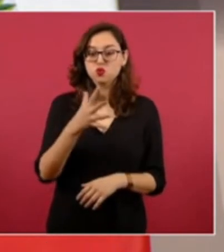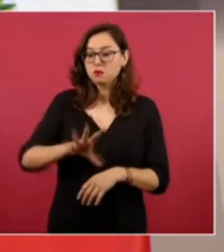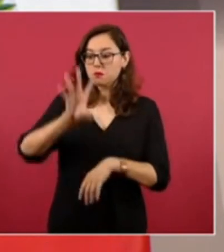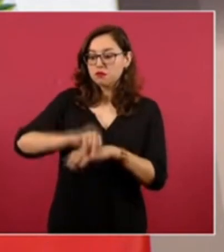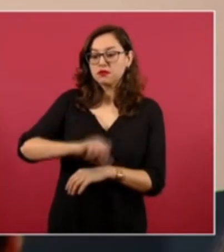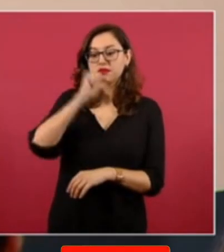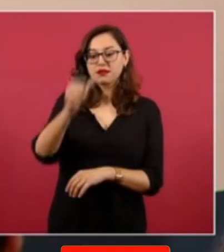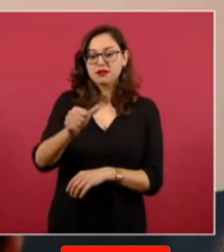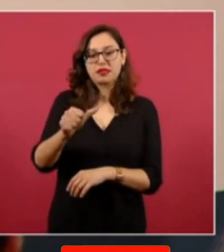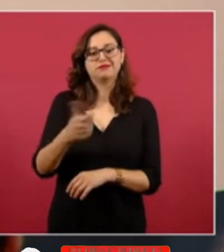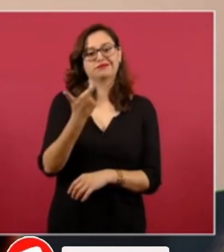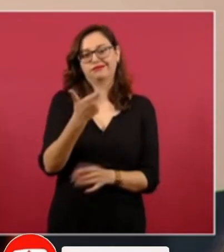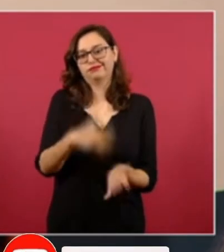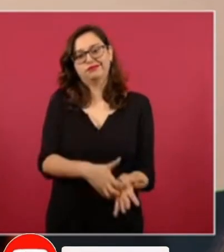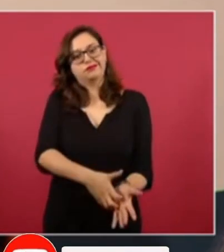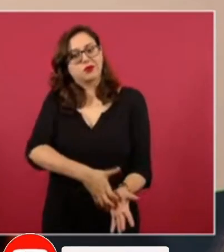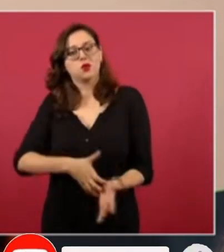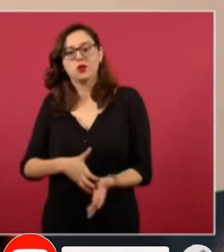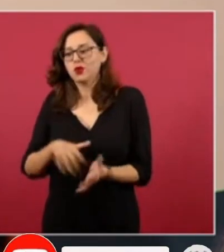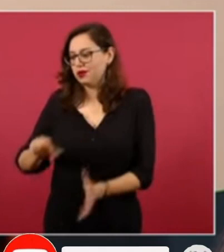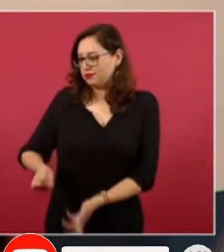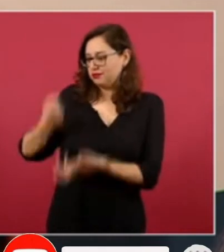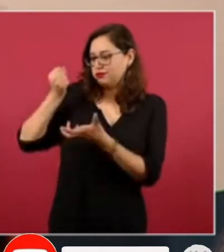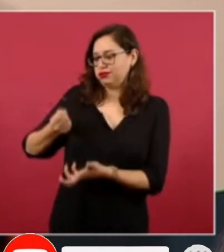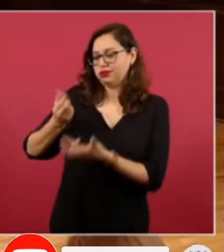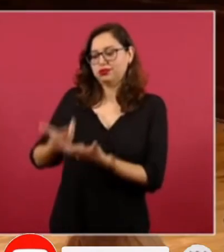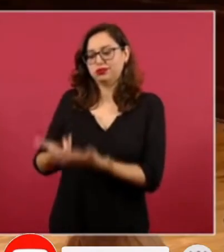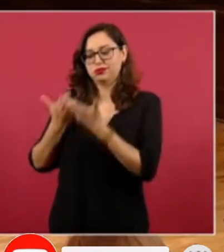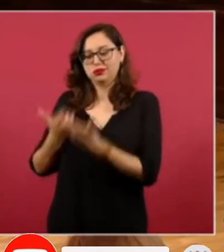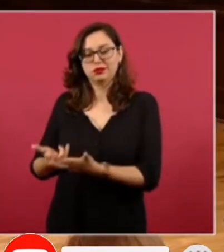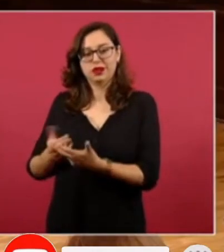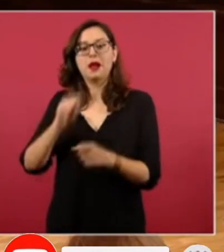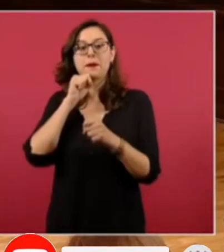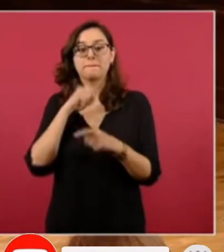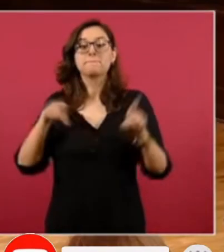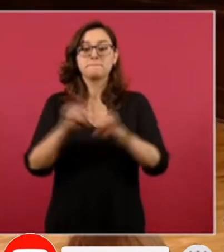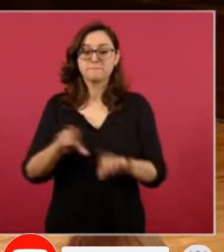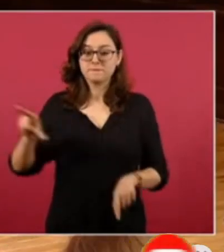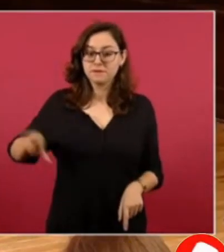y también haciendo un gobierno austero.